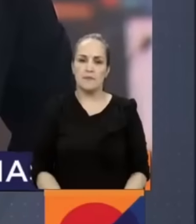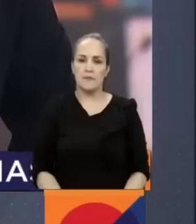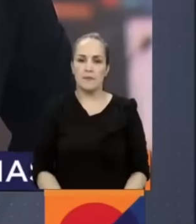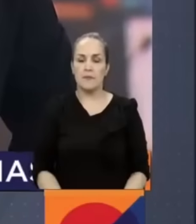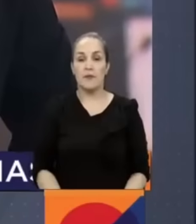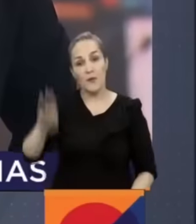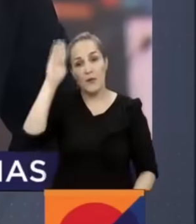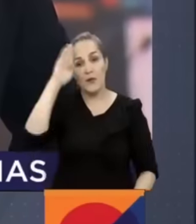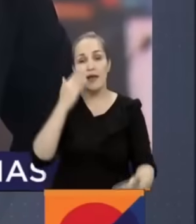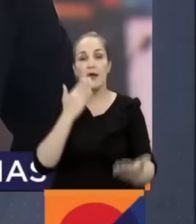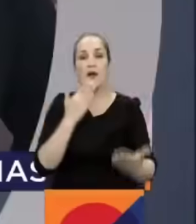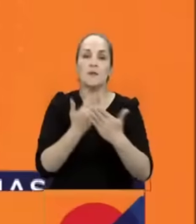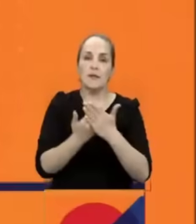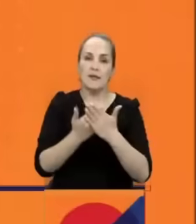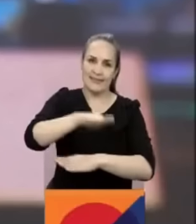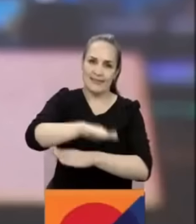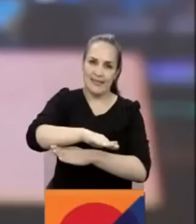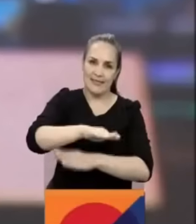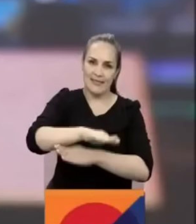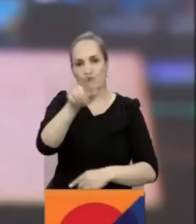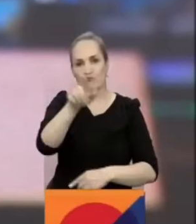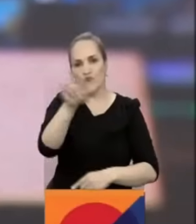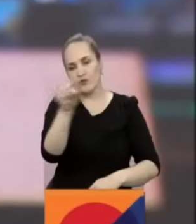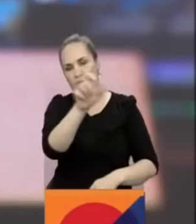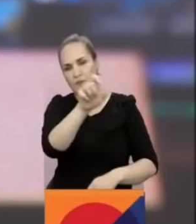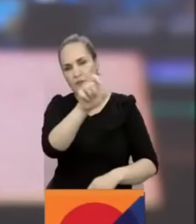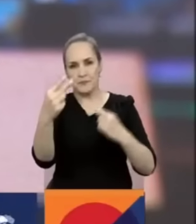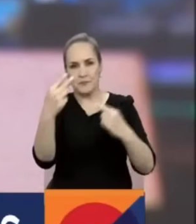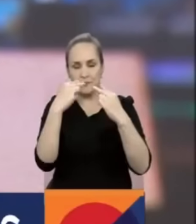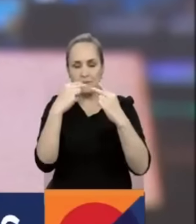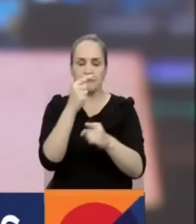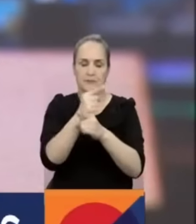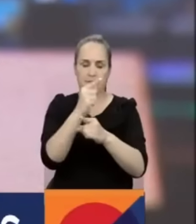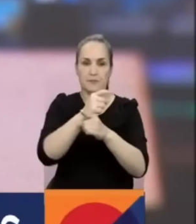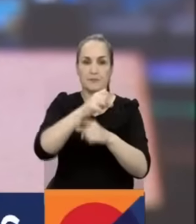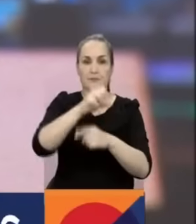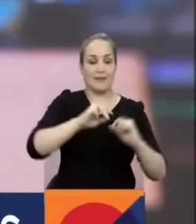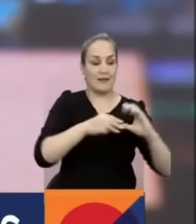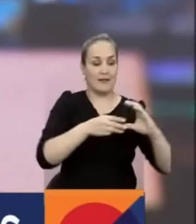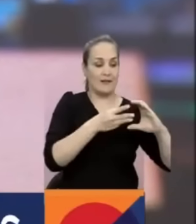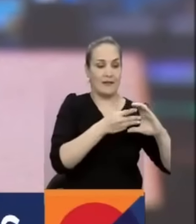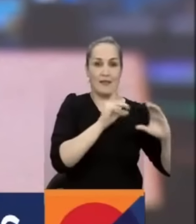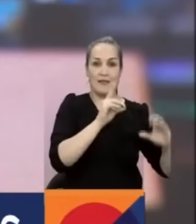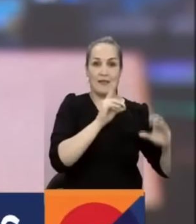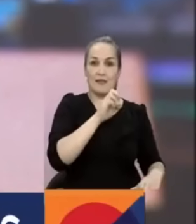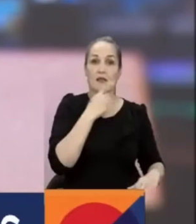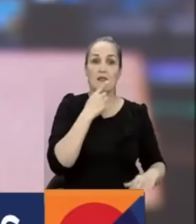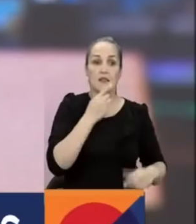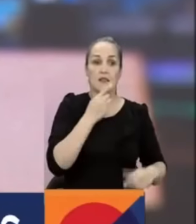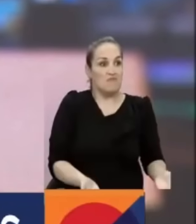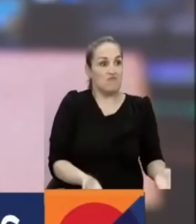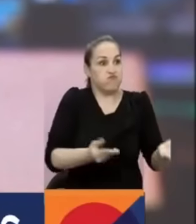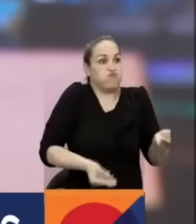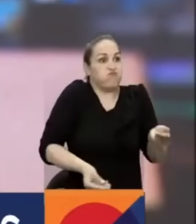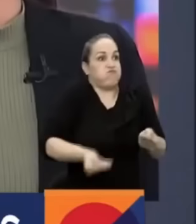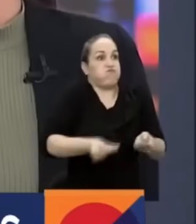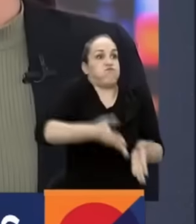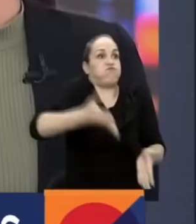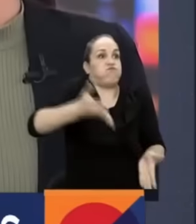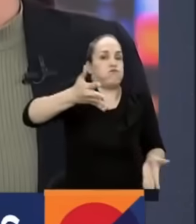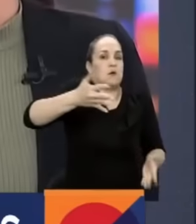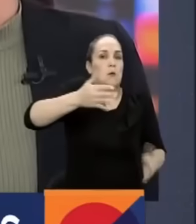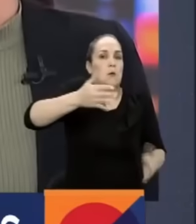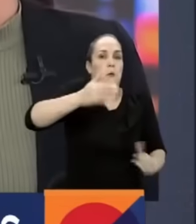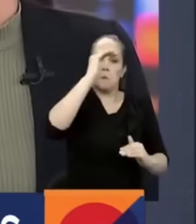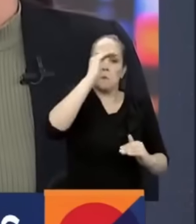Vilma, Juan Carlos, muy buenas tardes para ustedes y para todos los televidentes. Sí, pues mire, el DANE reveló que la inflación bajó a 8,35%.